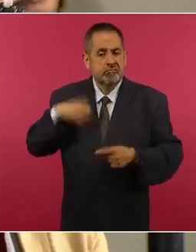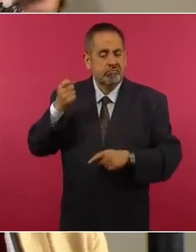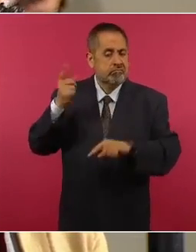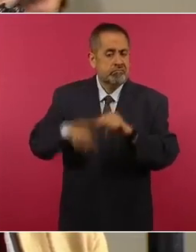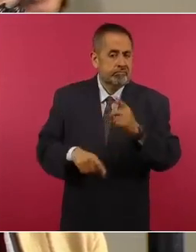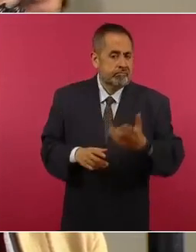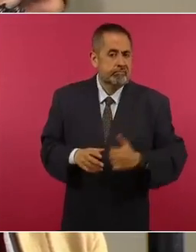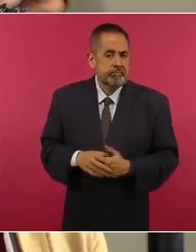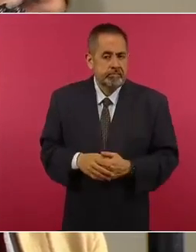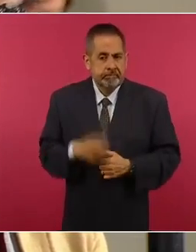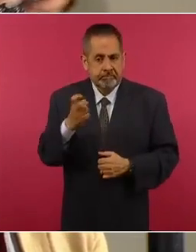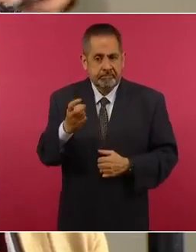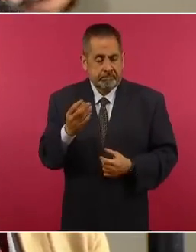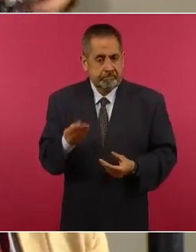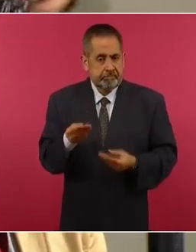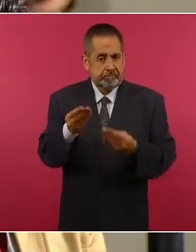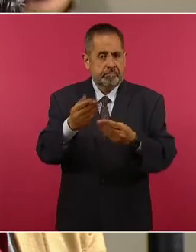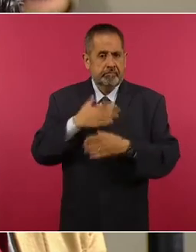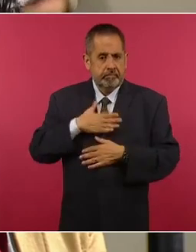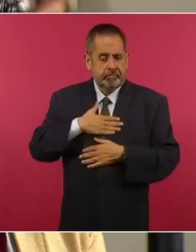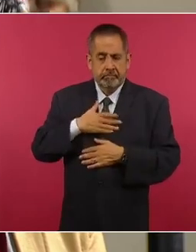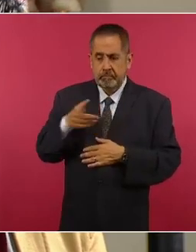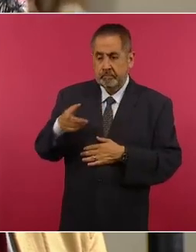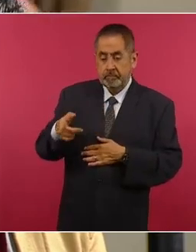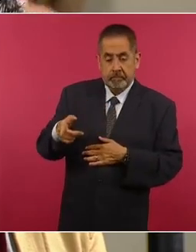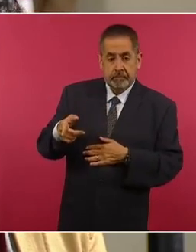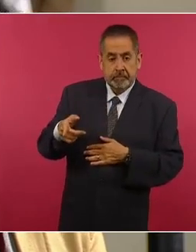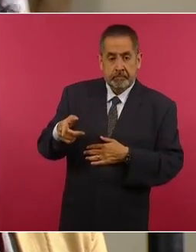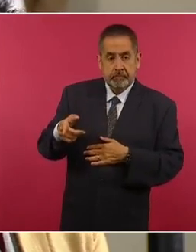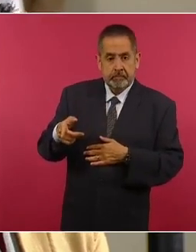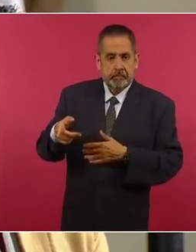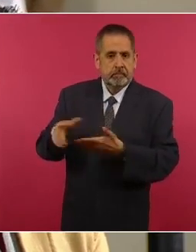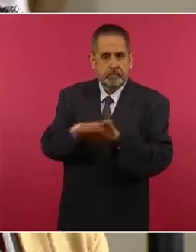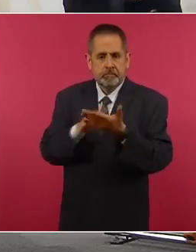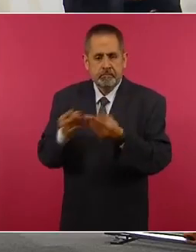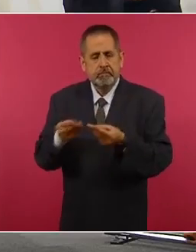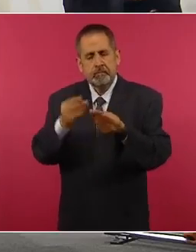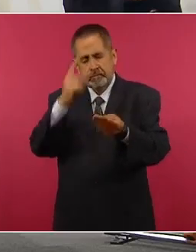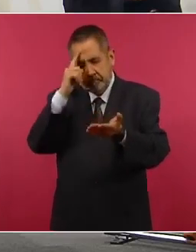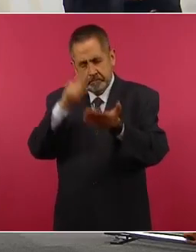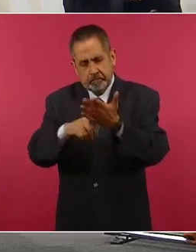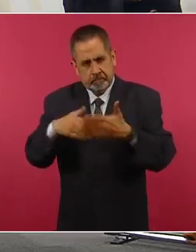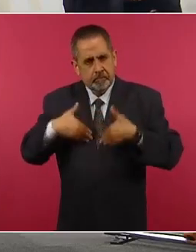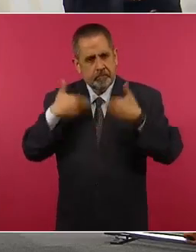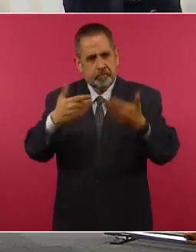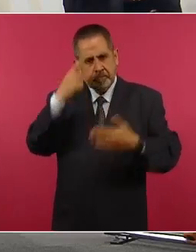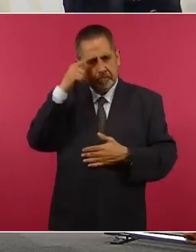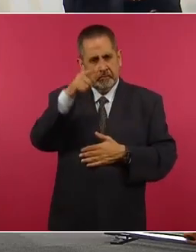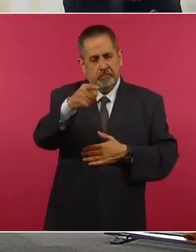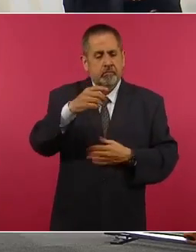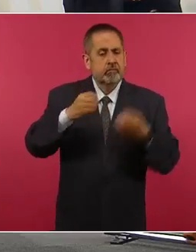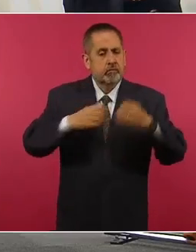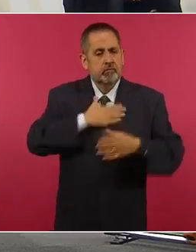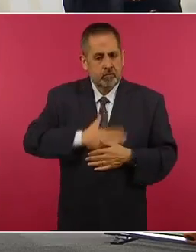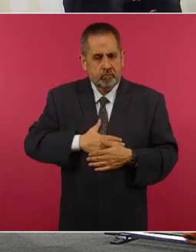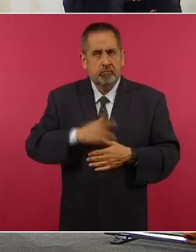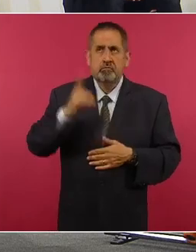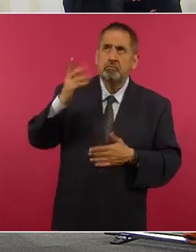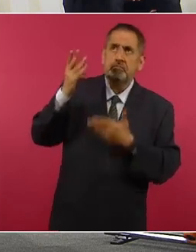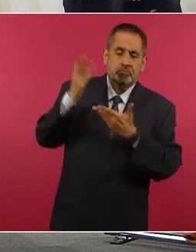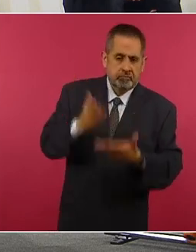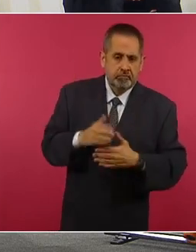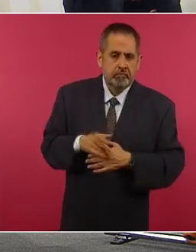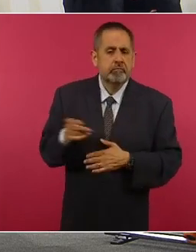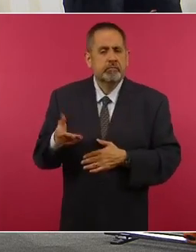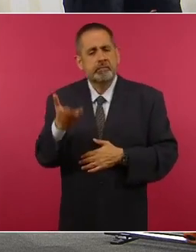despojadores. Ante ello, este humilde hombre cree todavía en la ley de los hombres, también en la justicia divina, y quien